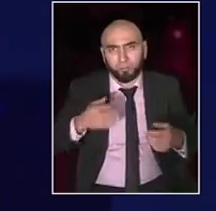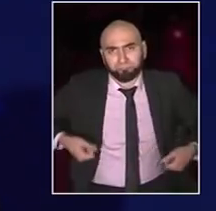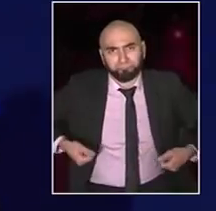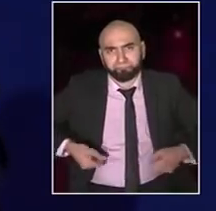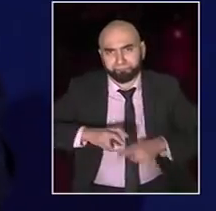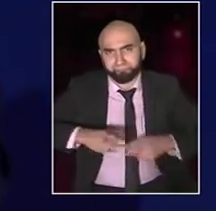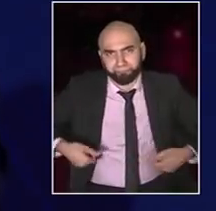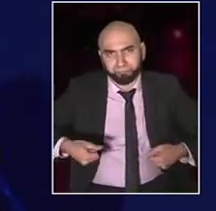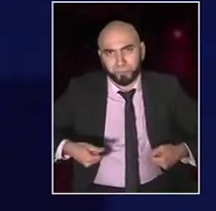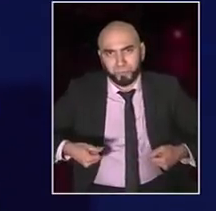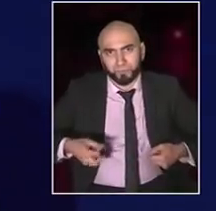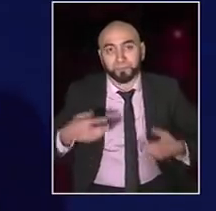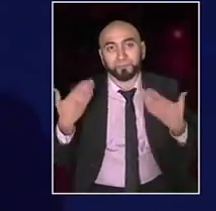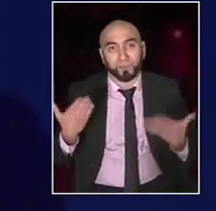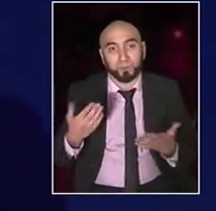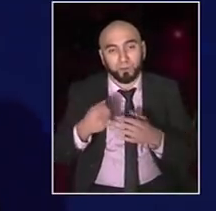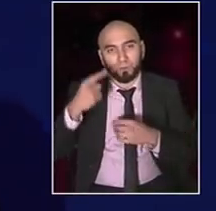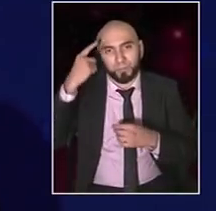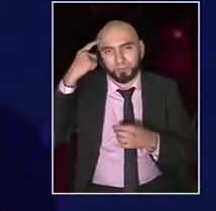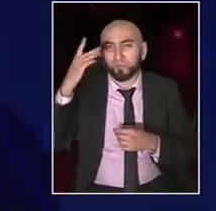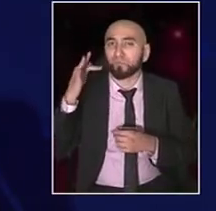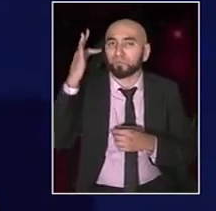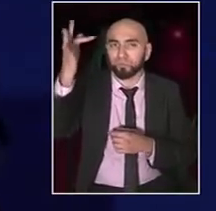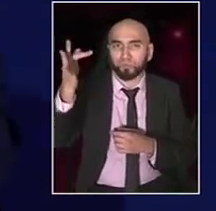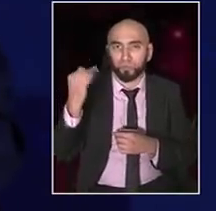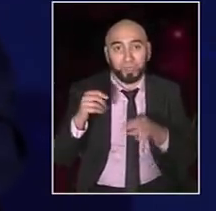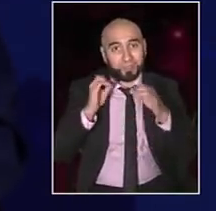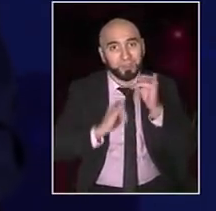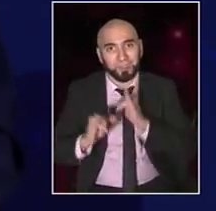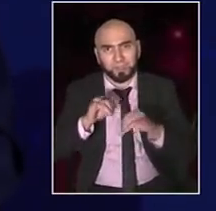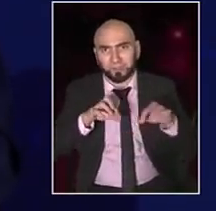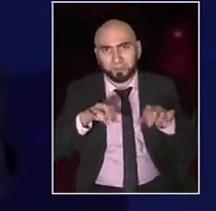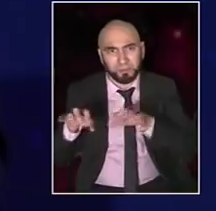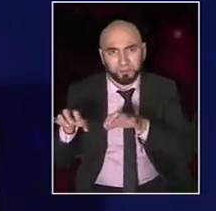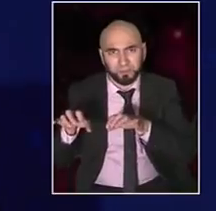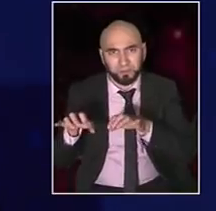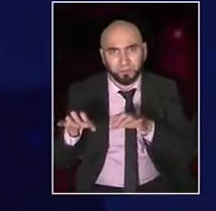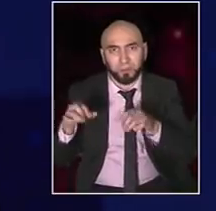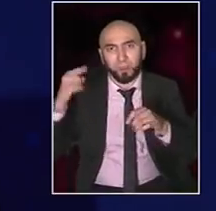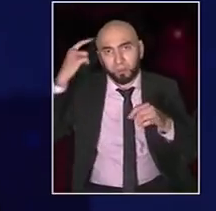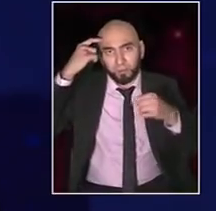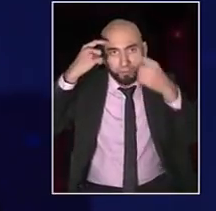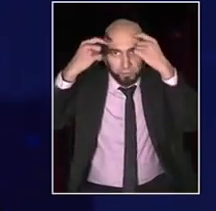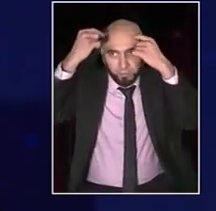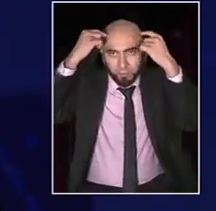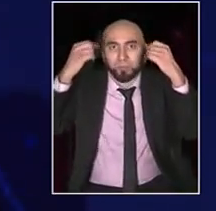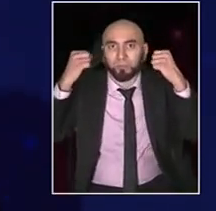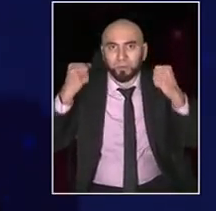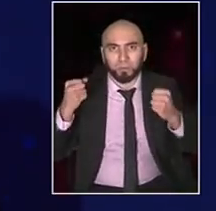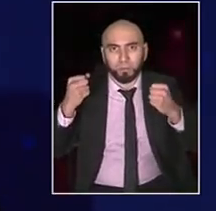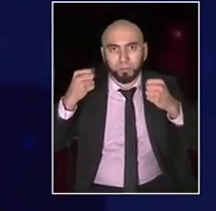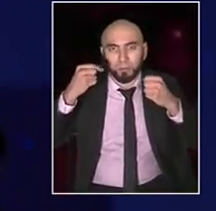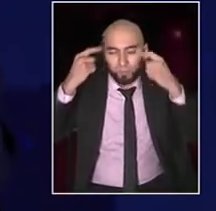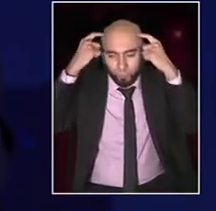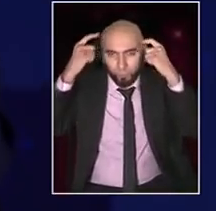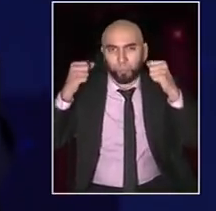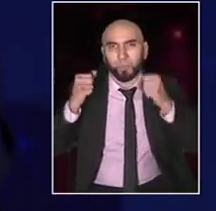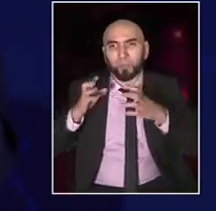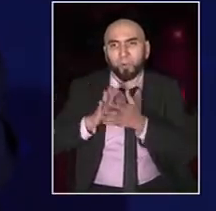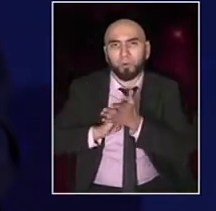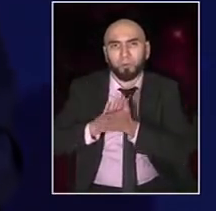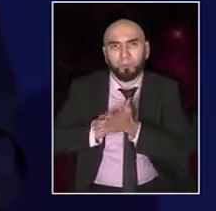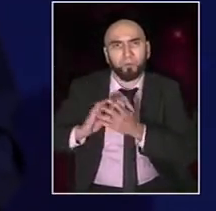de Internet va a ser una red cerebral donde no solamente se van a transmitir bytes, sino que se van a transmitir pensamientos, emociones. Puede